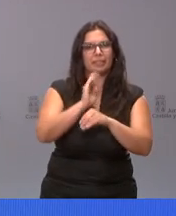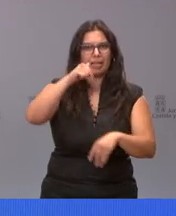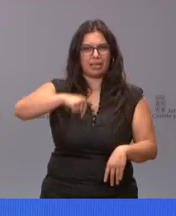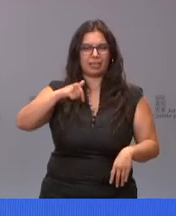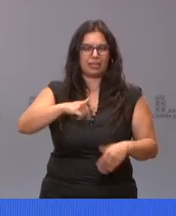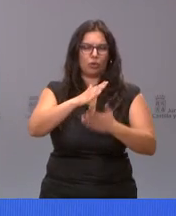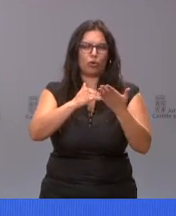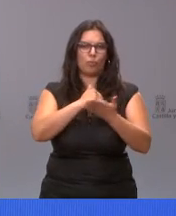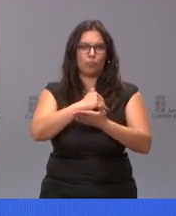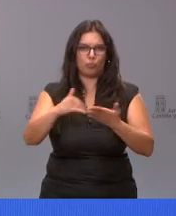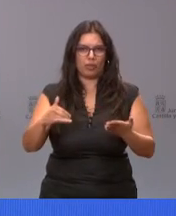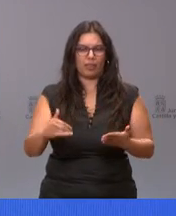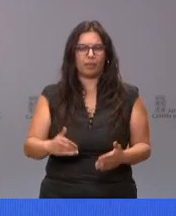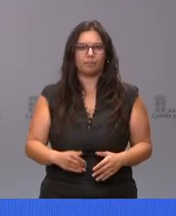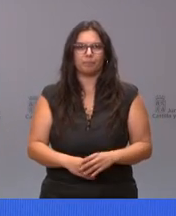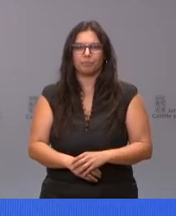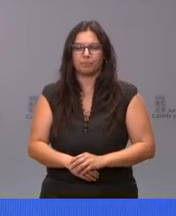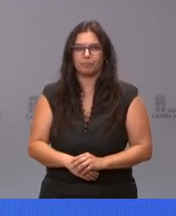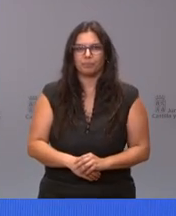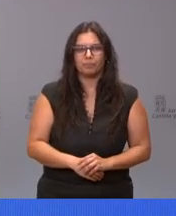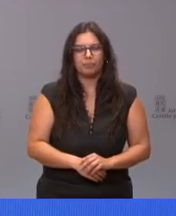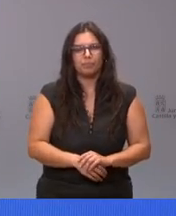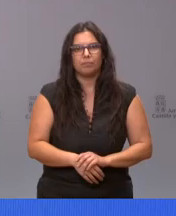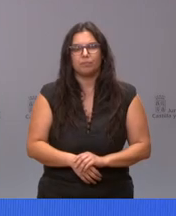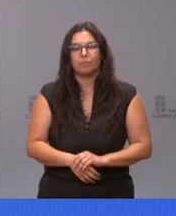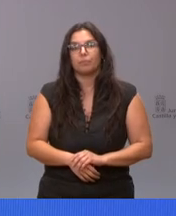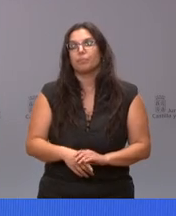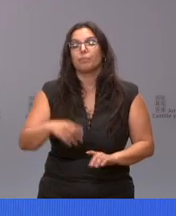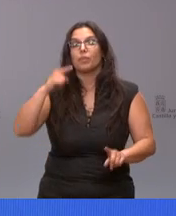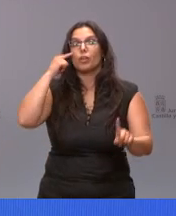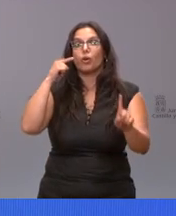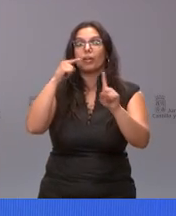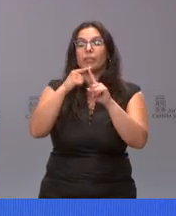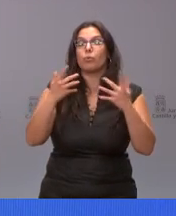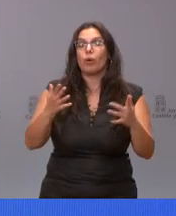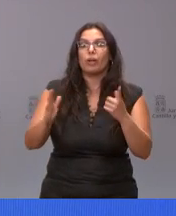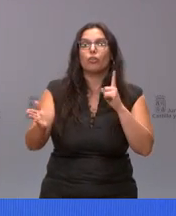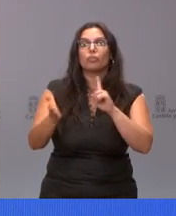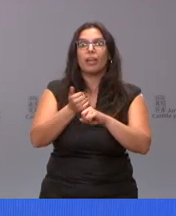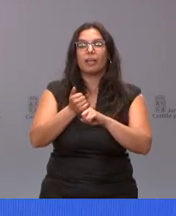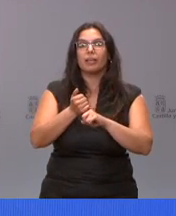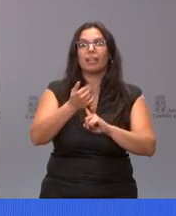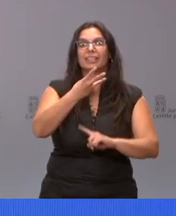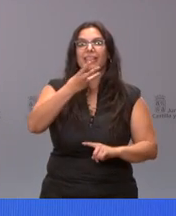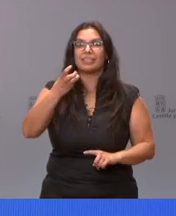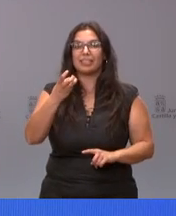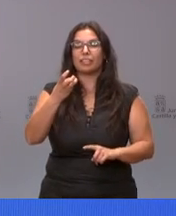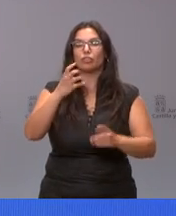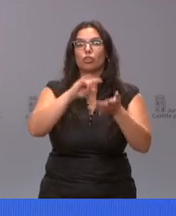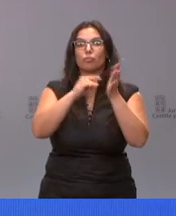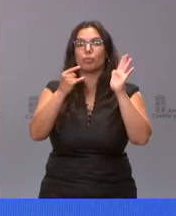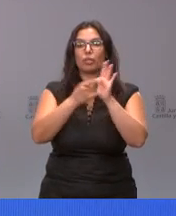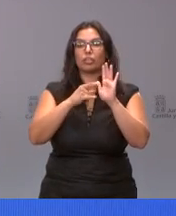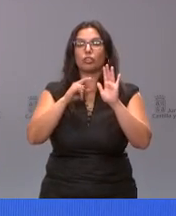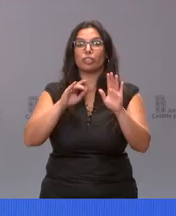a nuestra comunidad en Castilla y León. El objetivo es llegar a alcanzar la cifra de 300 proyectos de